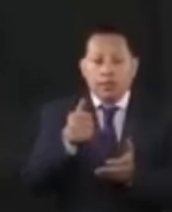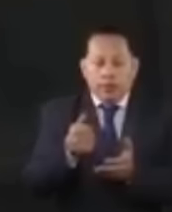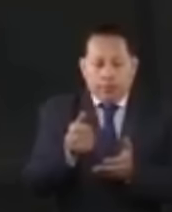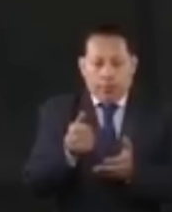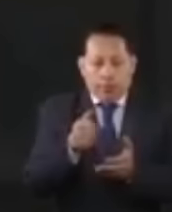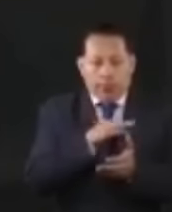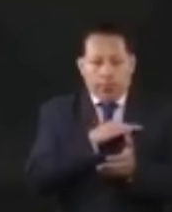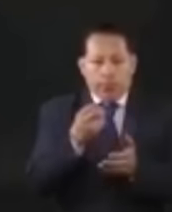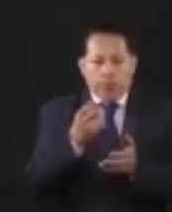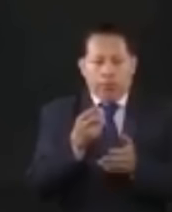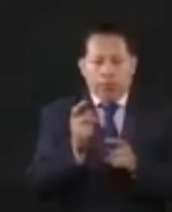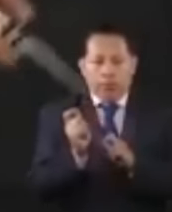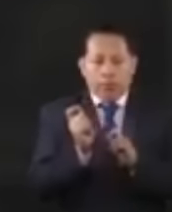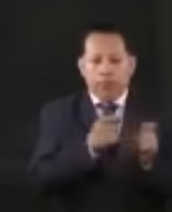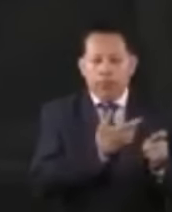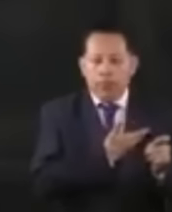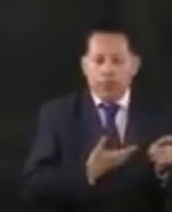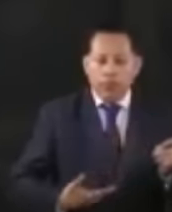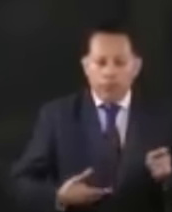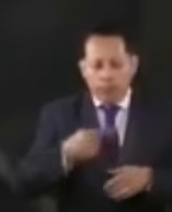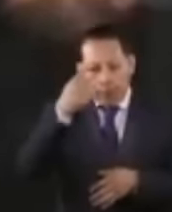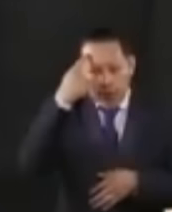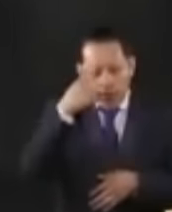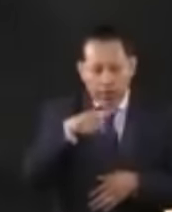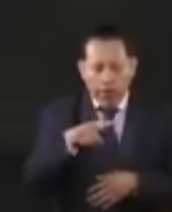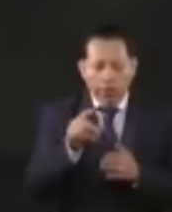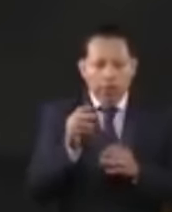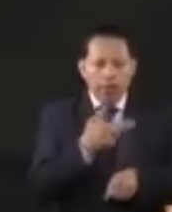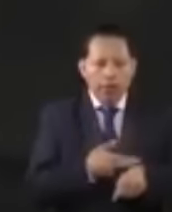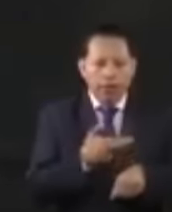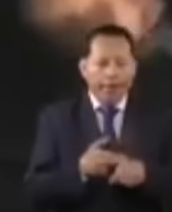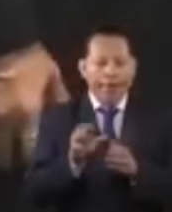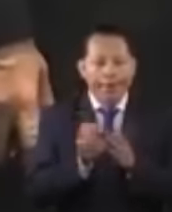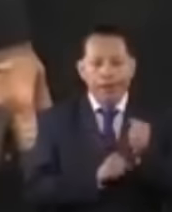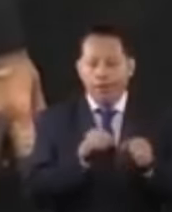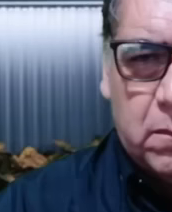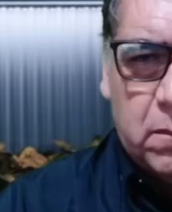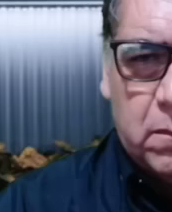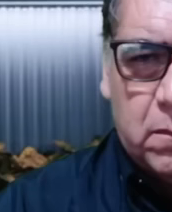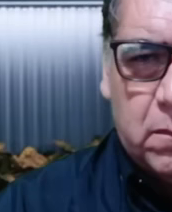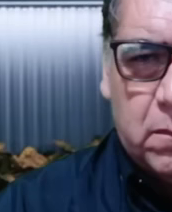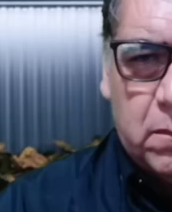2026. Pasa al Ejecutivo para sus efectos constitucionales.